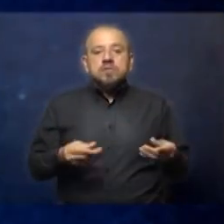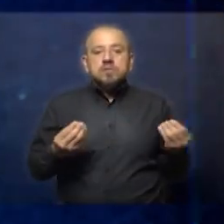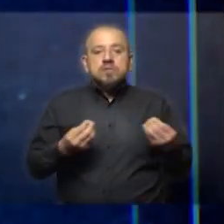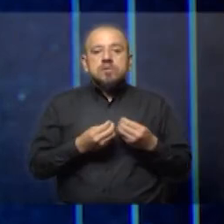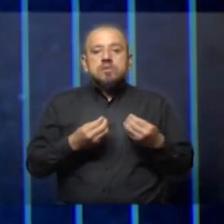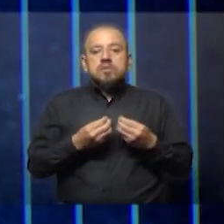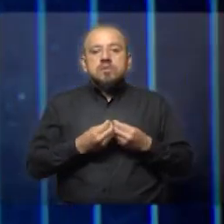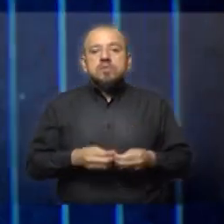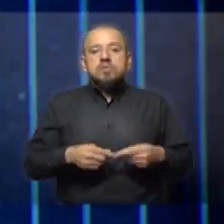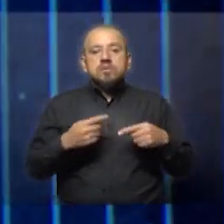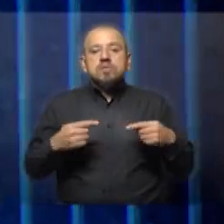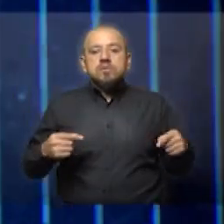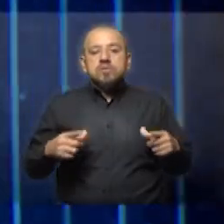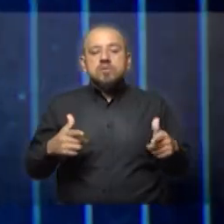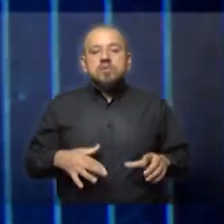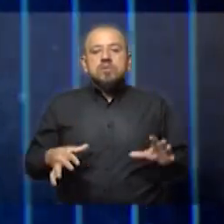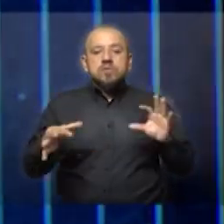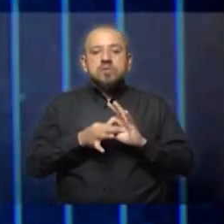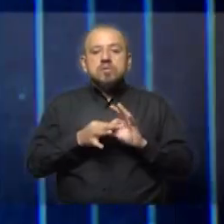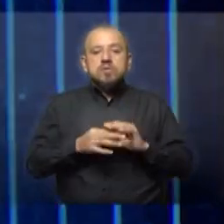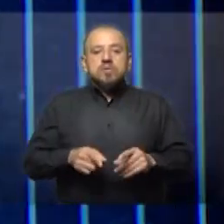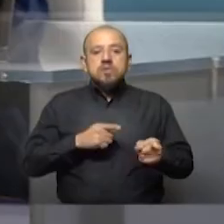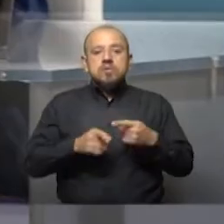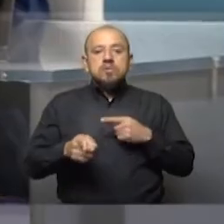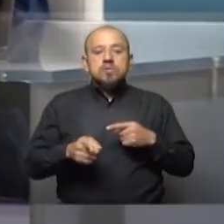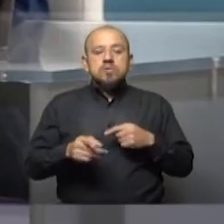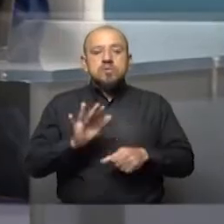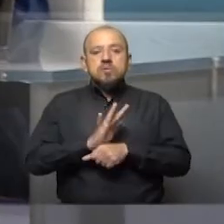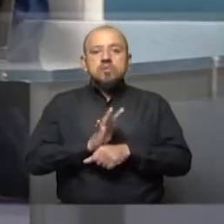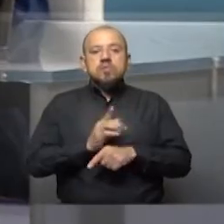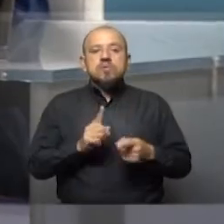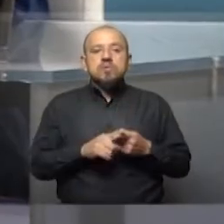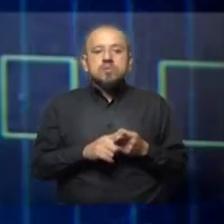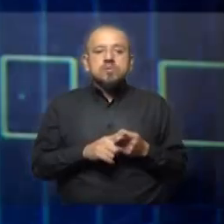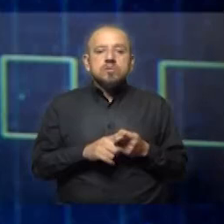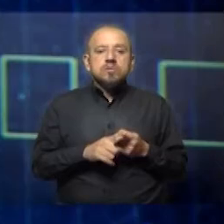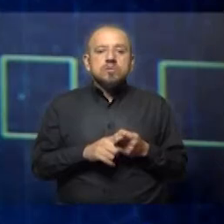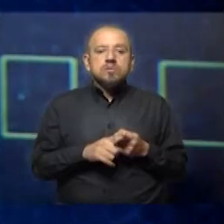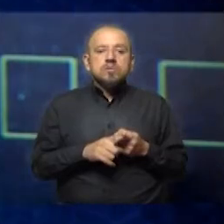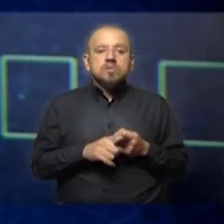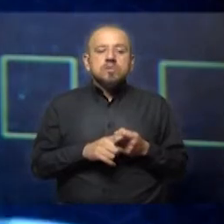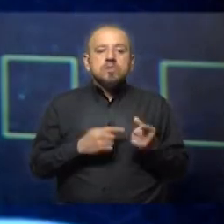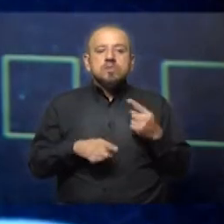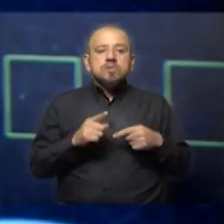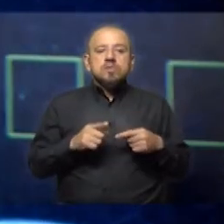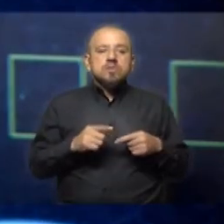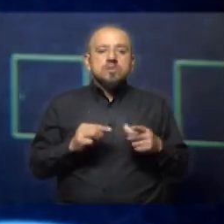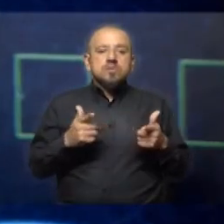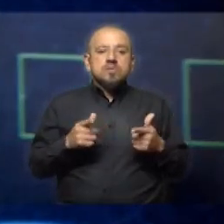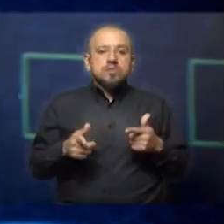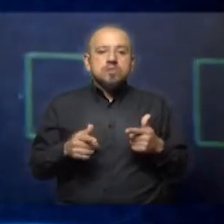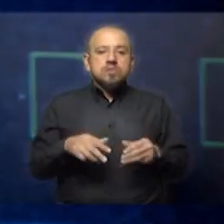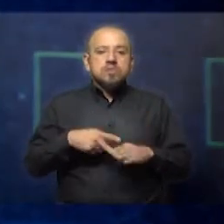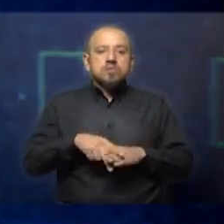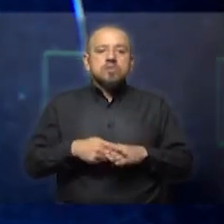montón de tareas domésticas que no tienen una conexión directa con esa cuestión biológica y él por supuesto que no problematiza O no tiene las